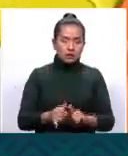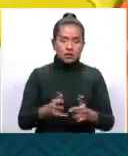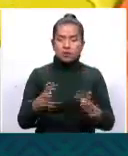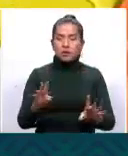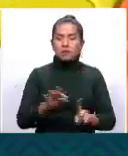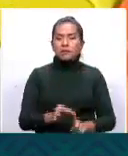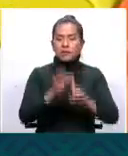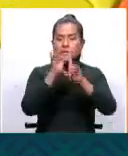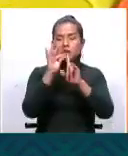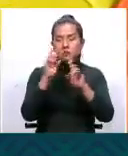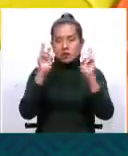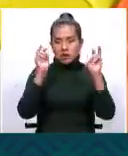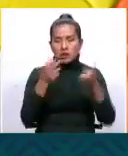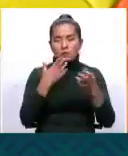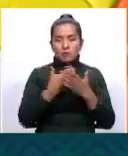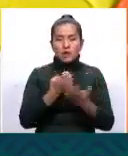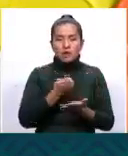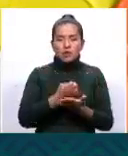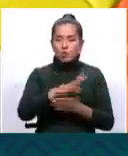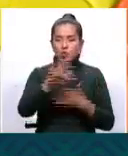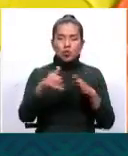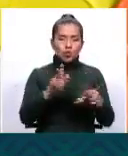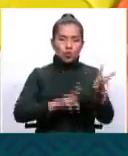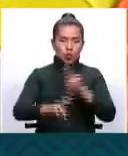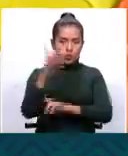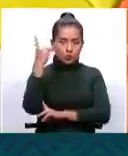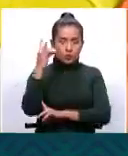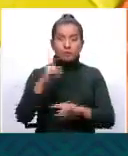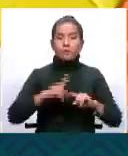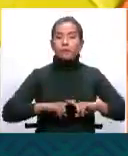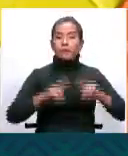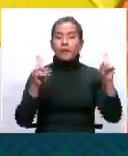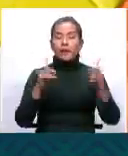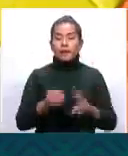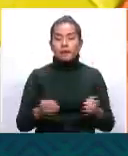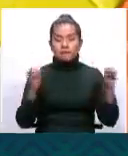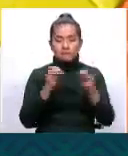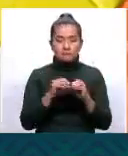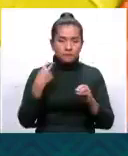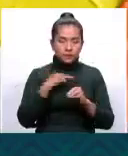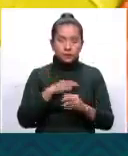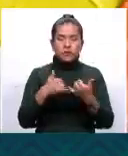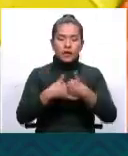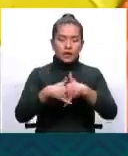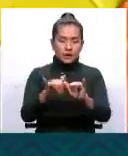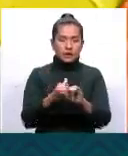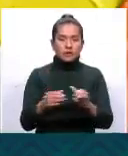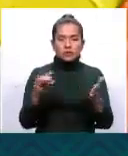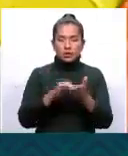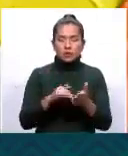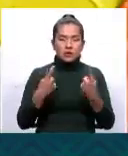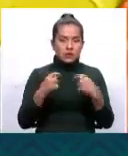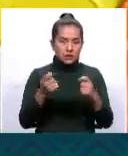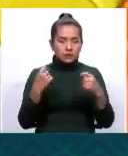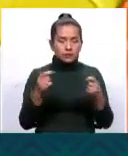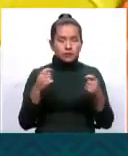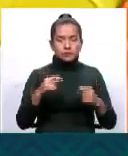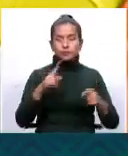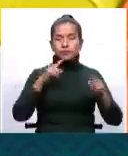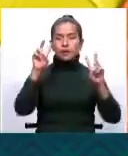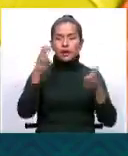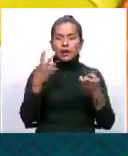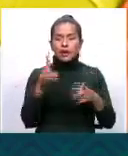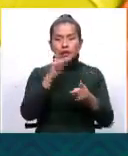principal preocupación del pueblo boliviano. Sin embargo, hay que seguir insistiendo, yo creo, en la línea de